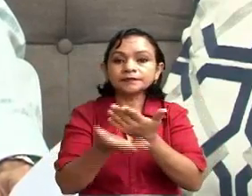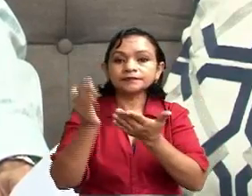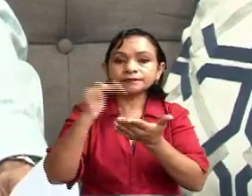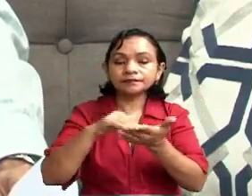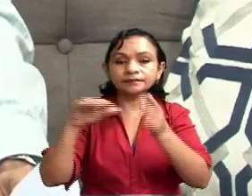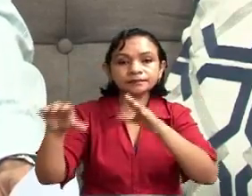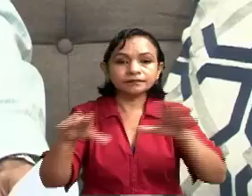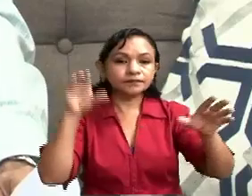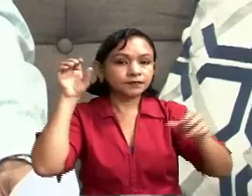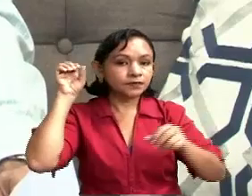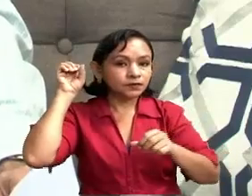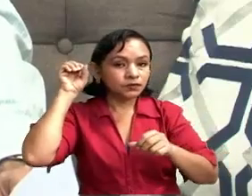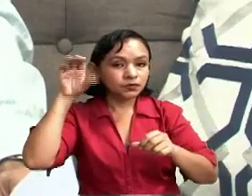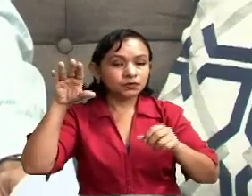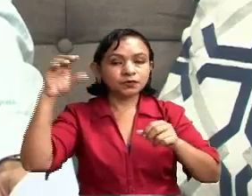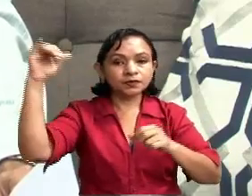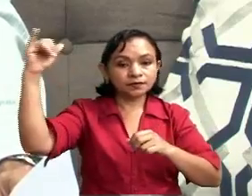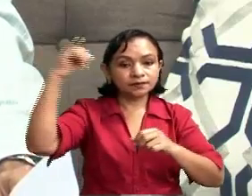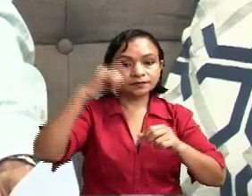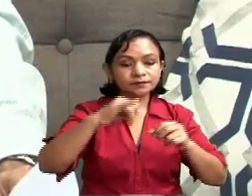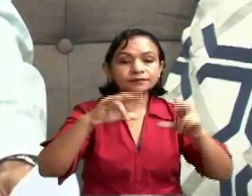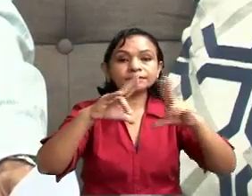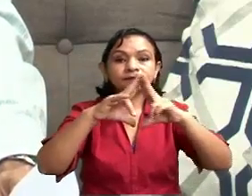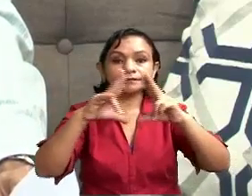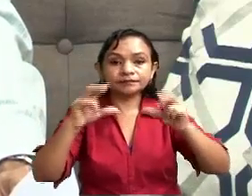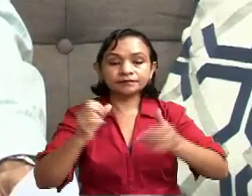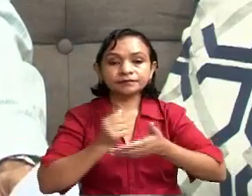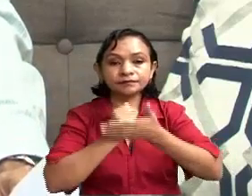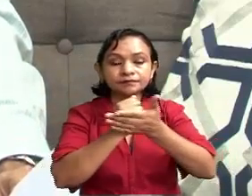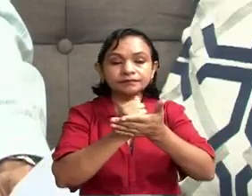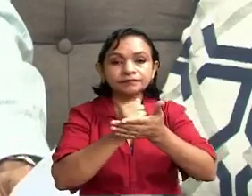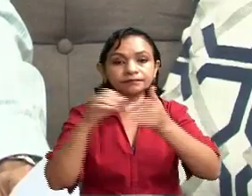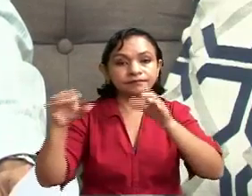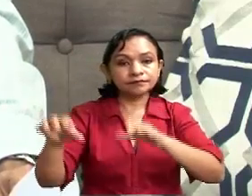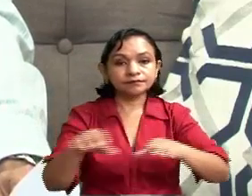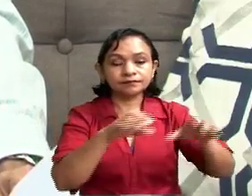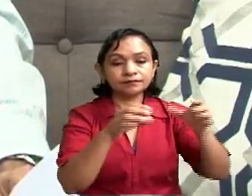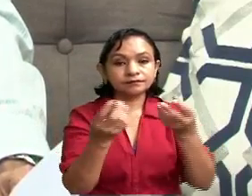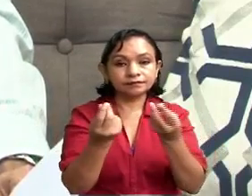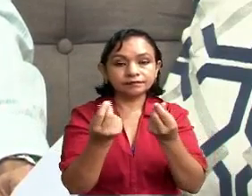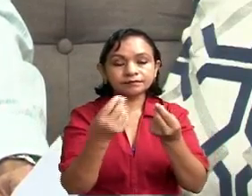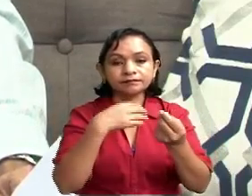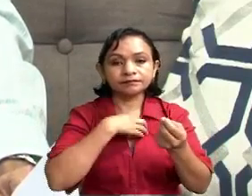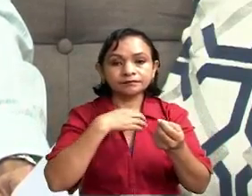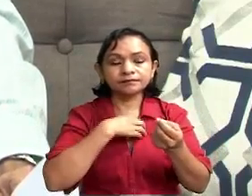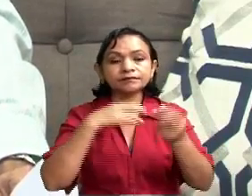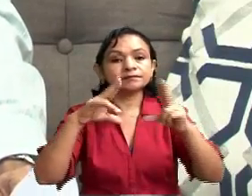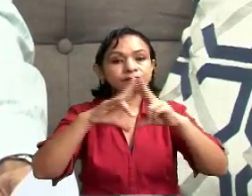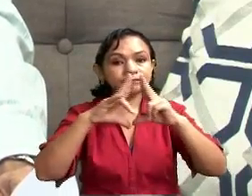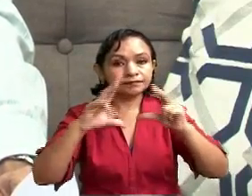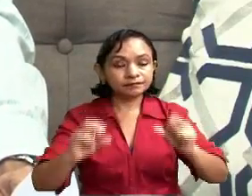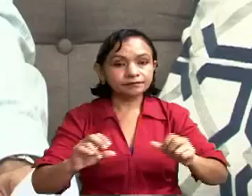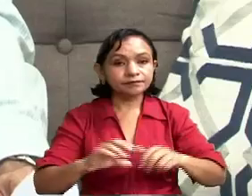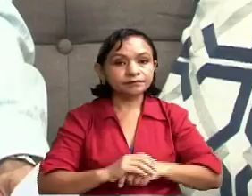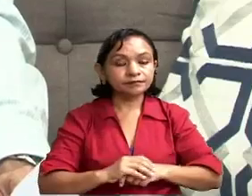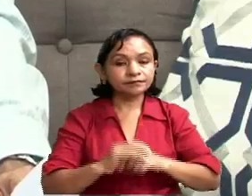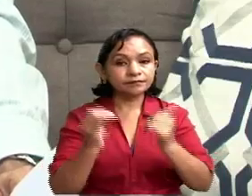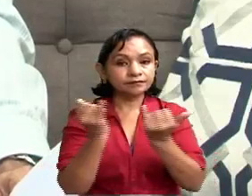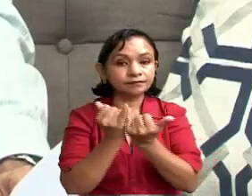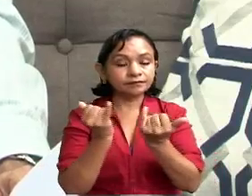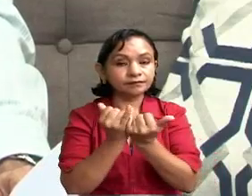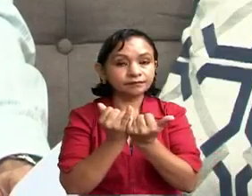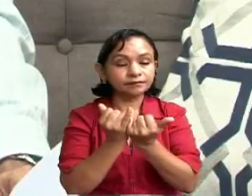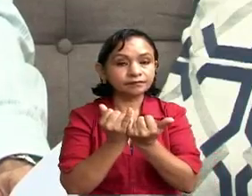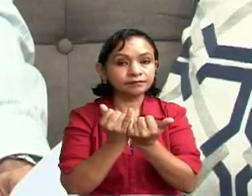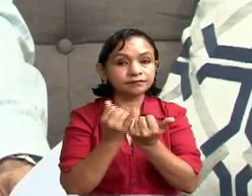actividad turística, que también contribuye mucho a la actividad económica interna de nuestro país. Pero también a nivel